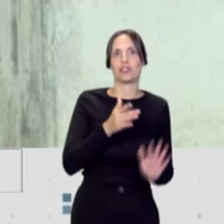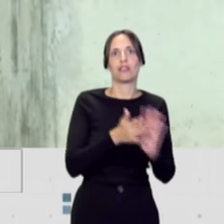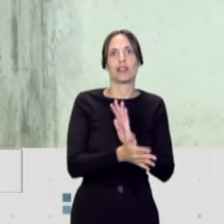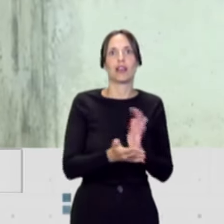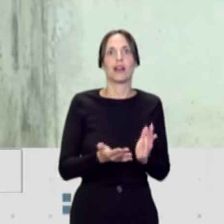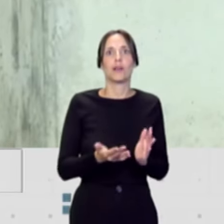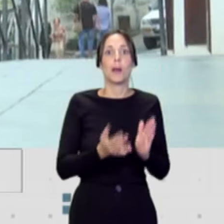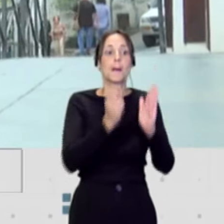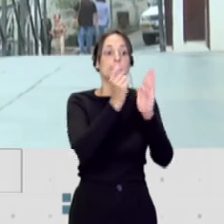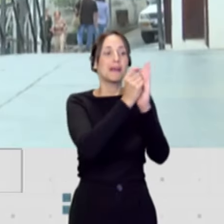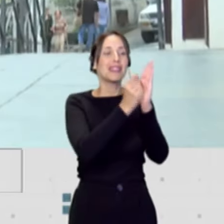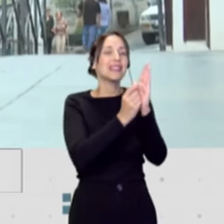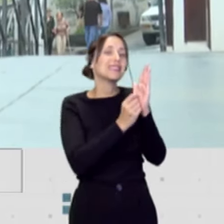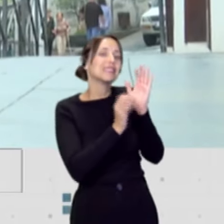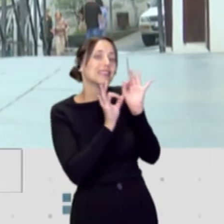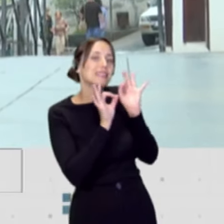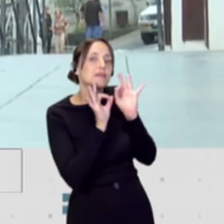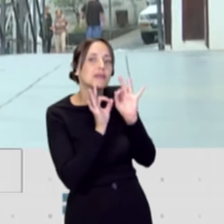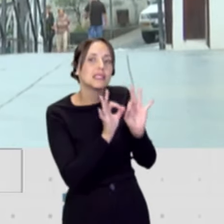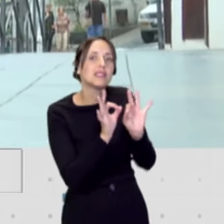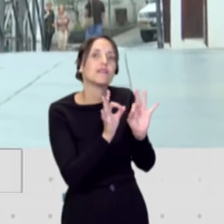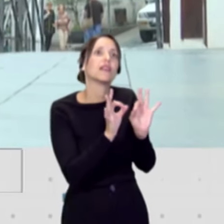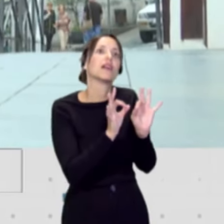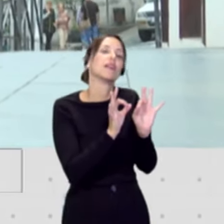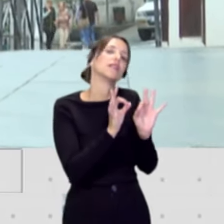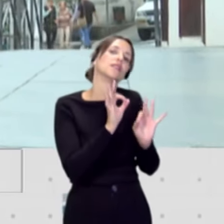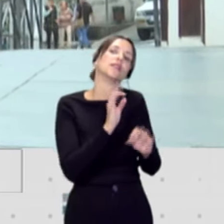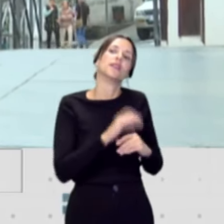mediante medidas concretas y, como decimos nosotros también,